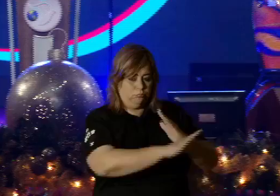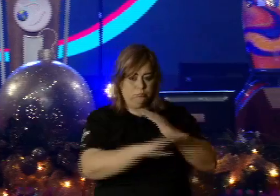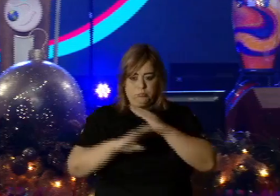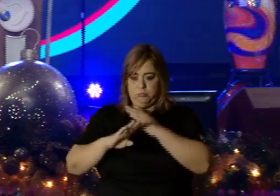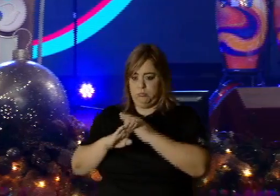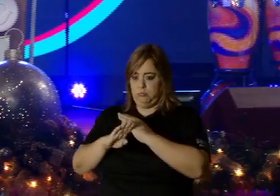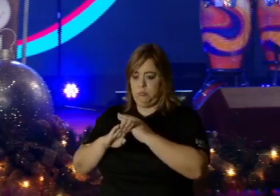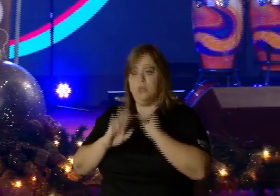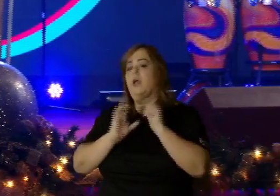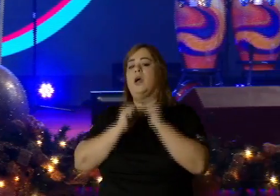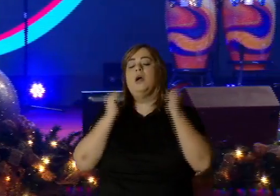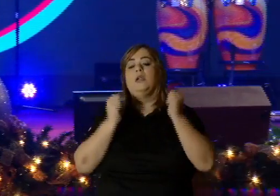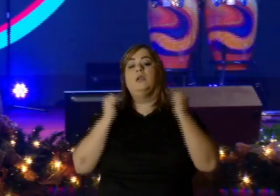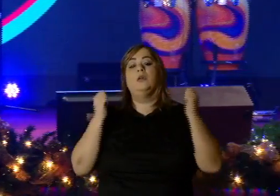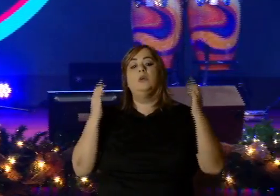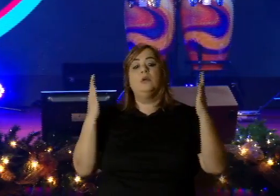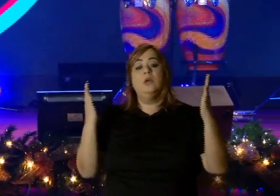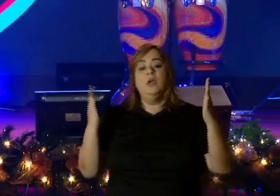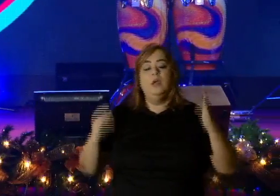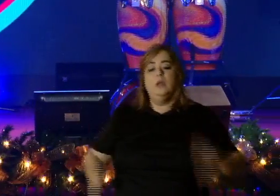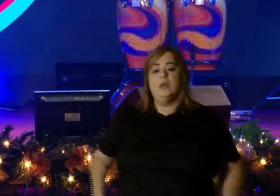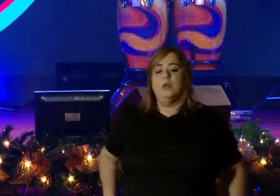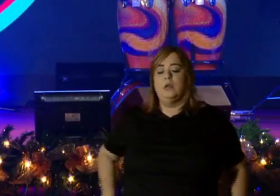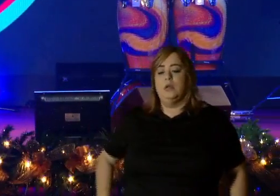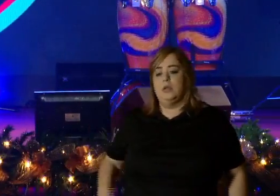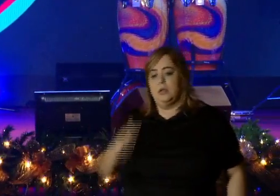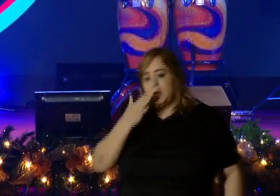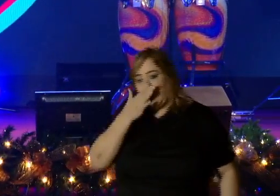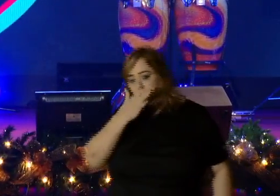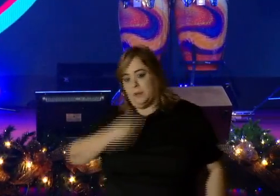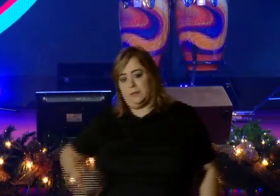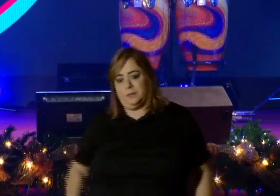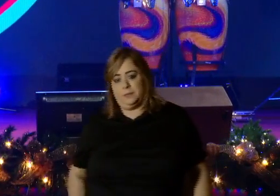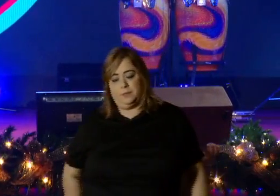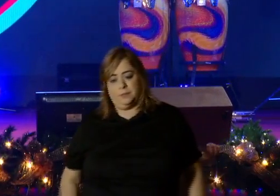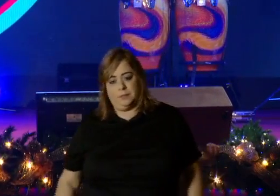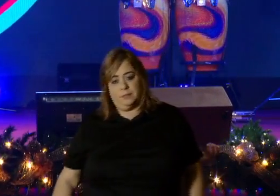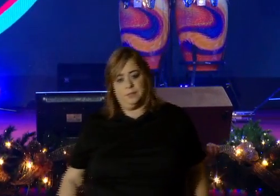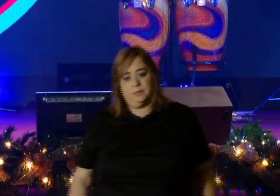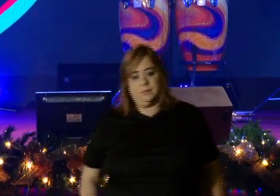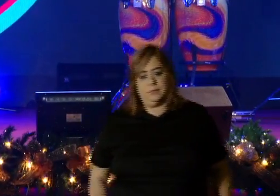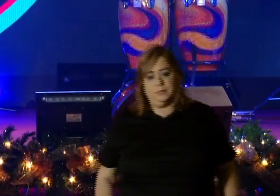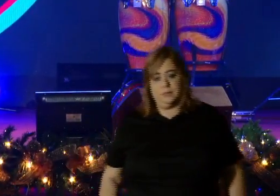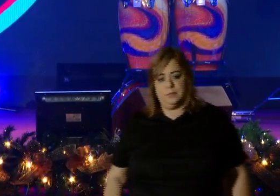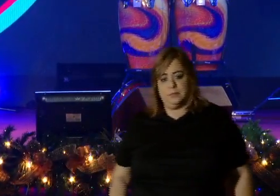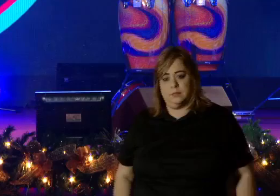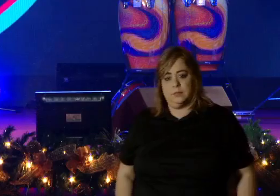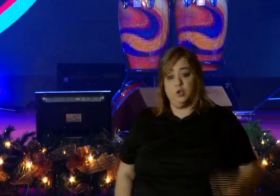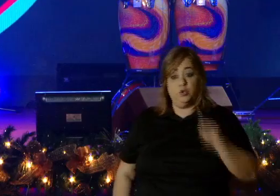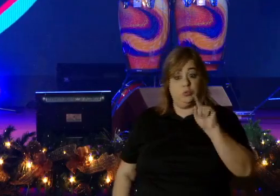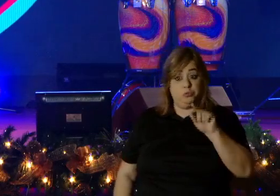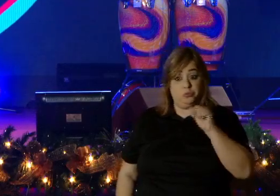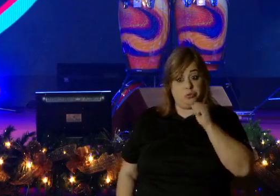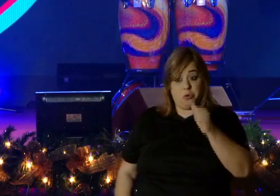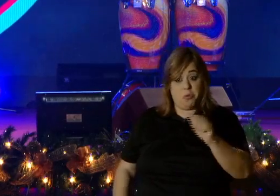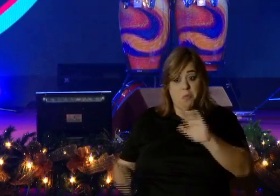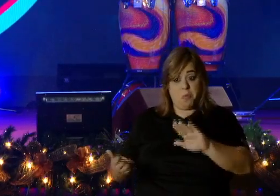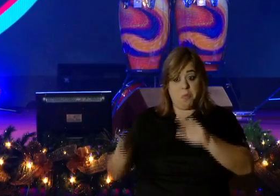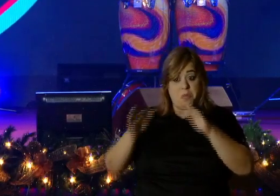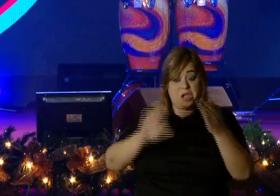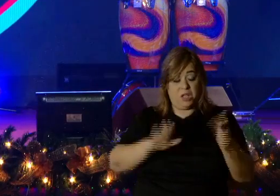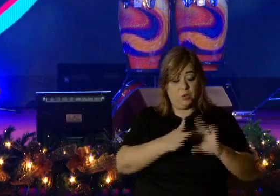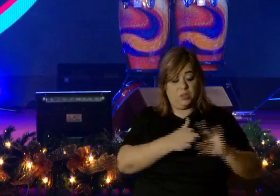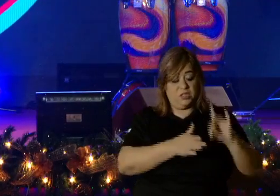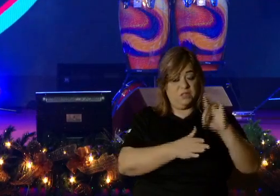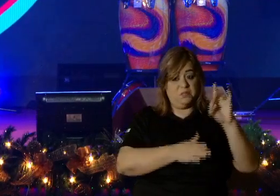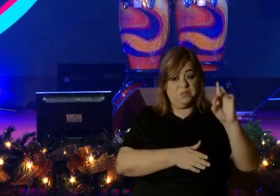aleluya. Pues yo me acordé de eso ahora. Que ellos que suben y que el muerto sigan con los muertos. Nosotros te invitamos para